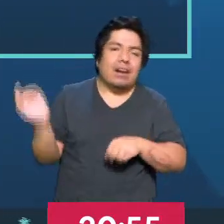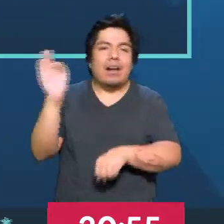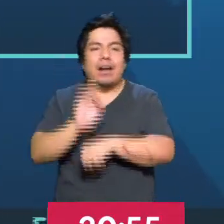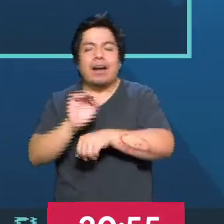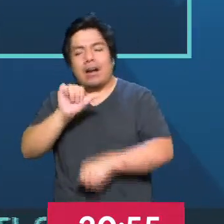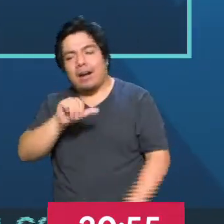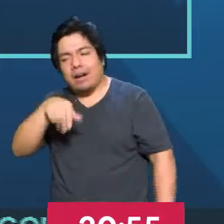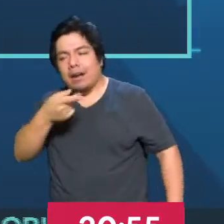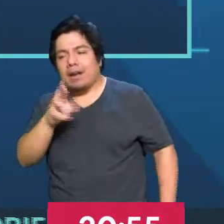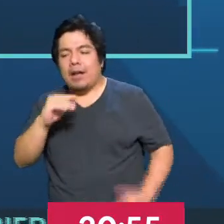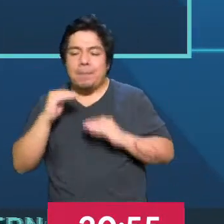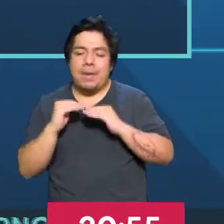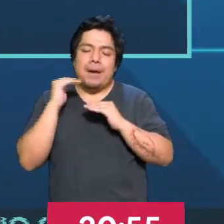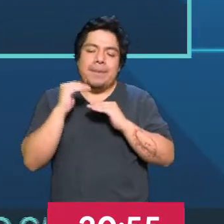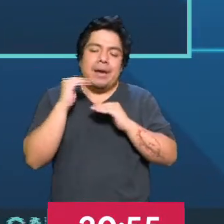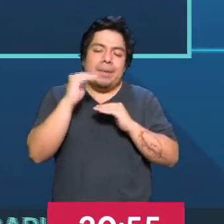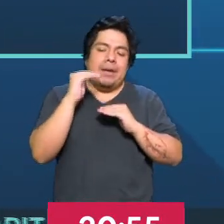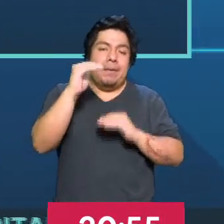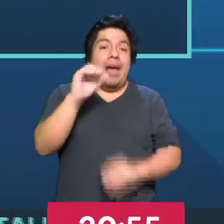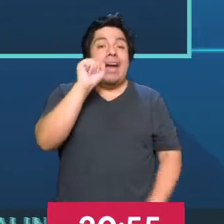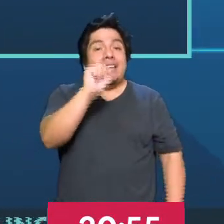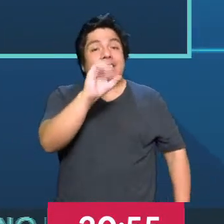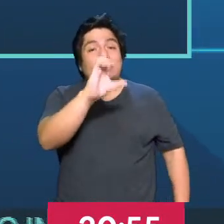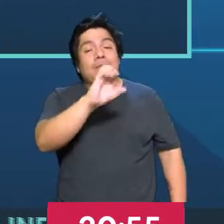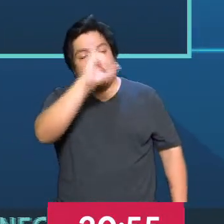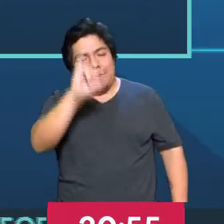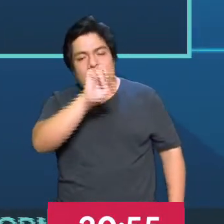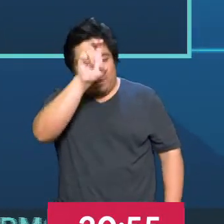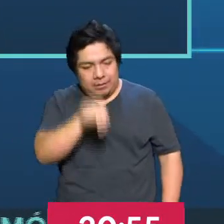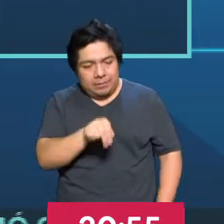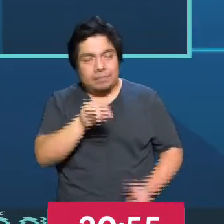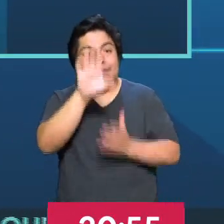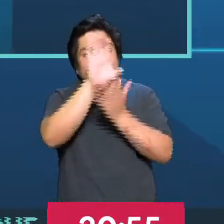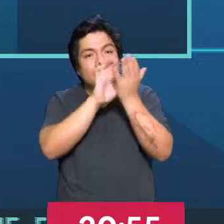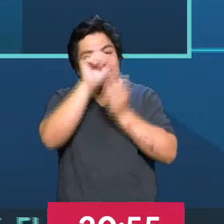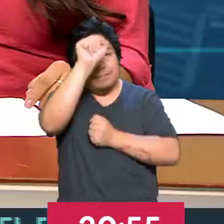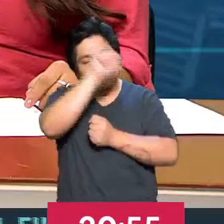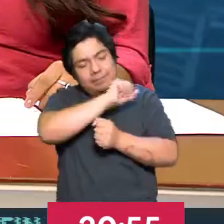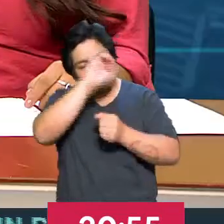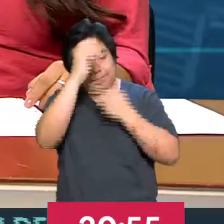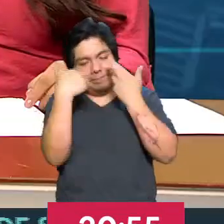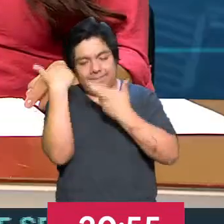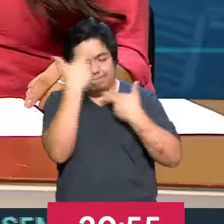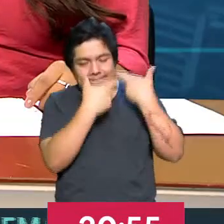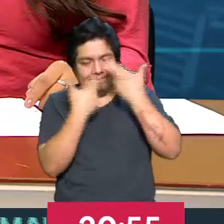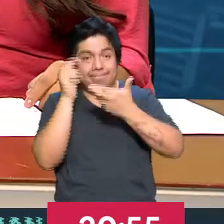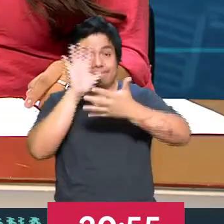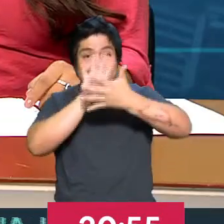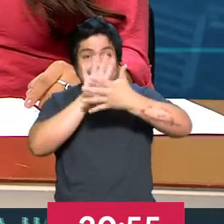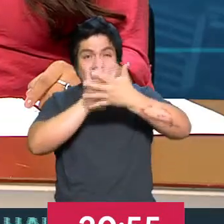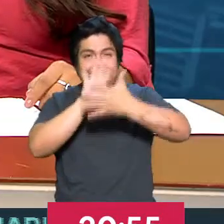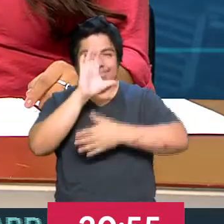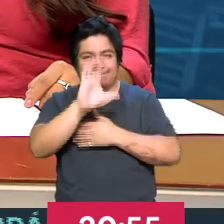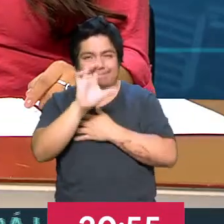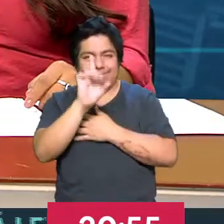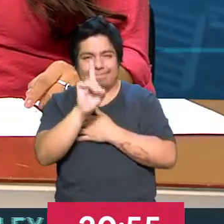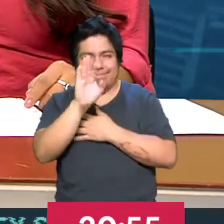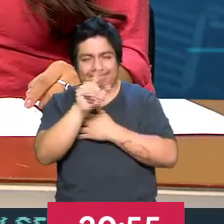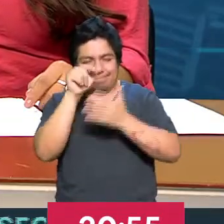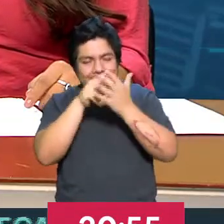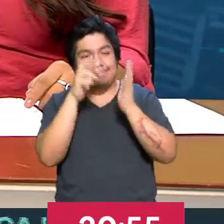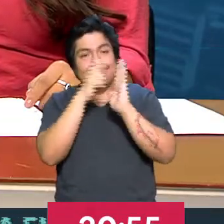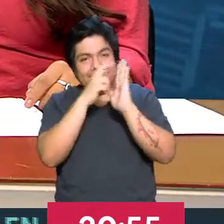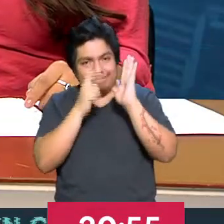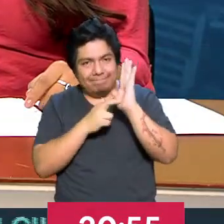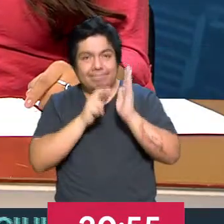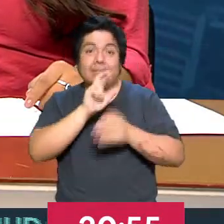que llego a la Suprema Corte, justo para que analizara la constitucionalidad del Código Penal de la Ciudad de México, referente